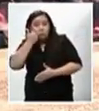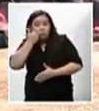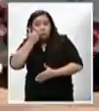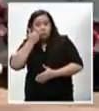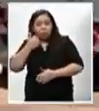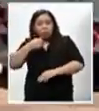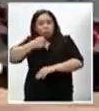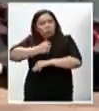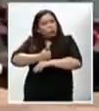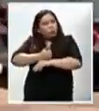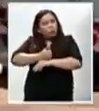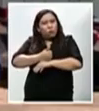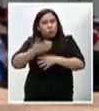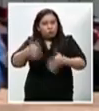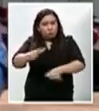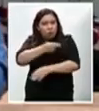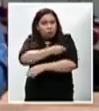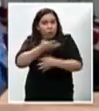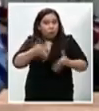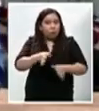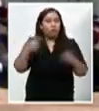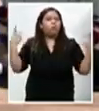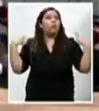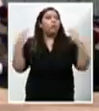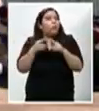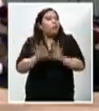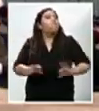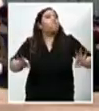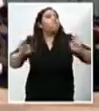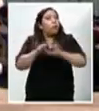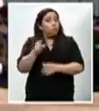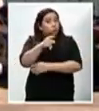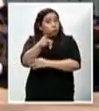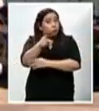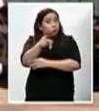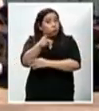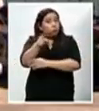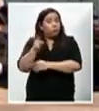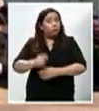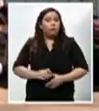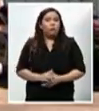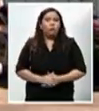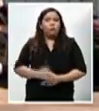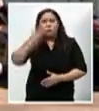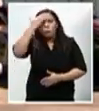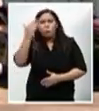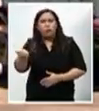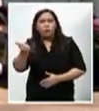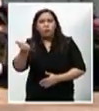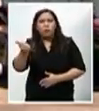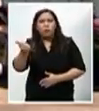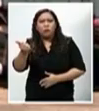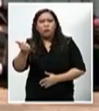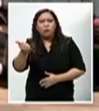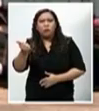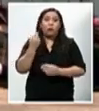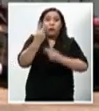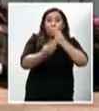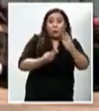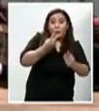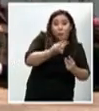sido vacunados. ¿Por qué los maestros son un sector prioritario? Porque, al igual que la industria